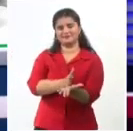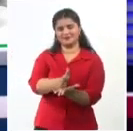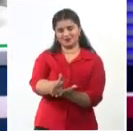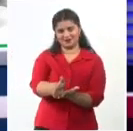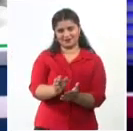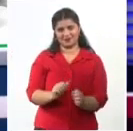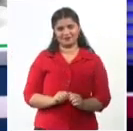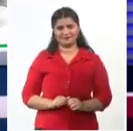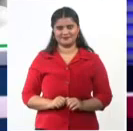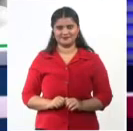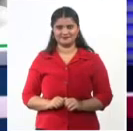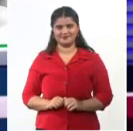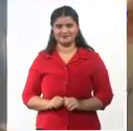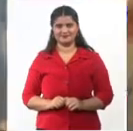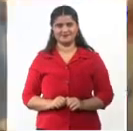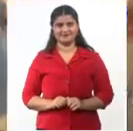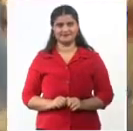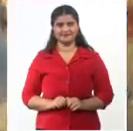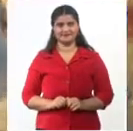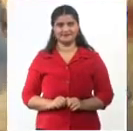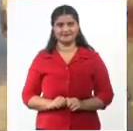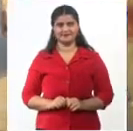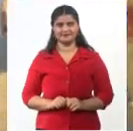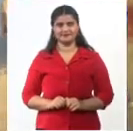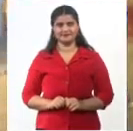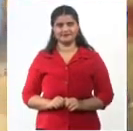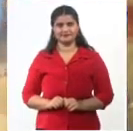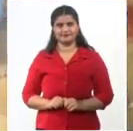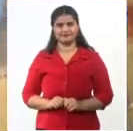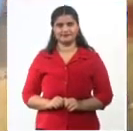más información que compartir.